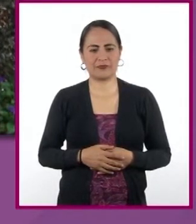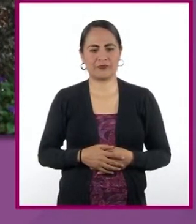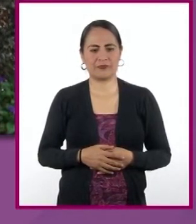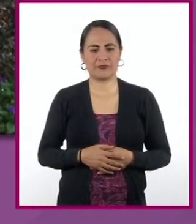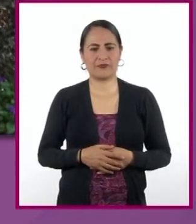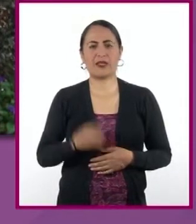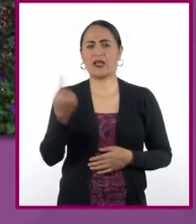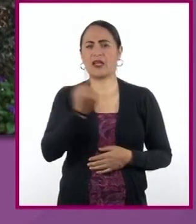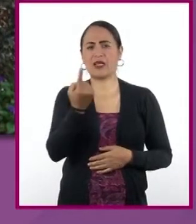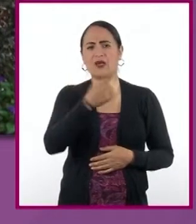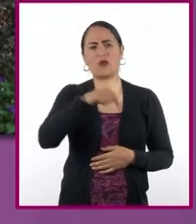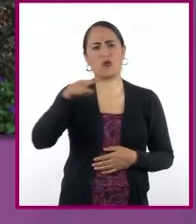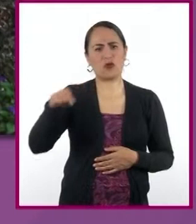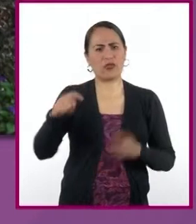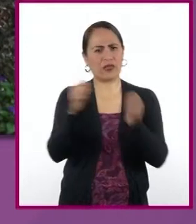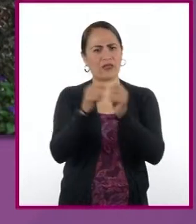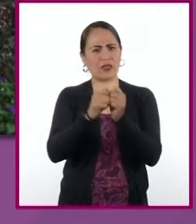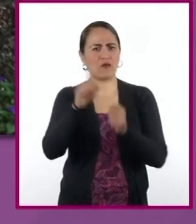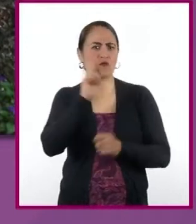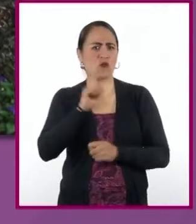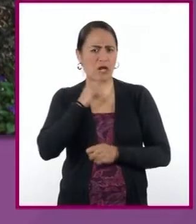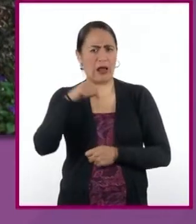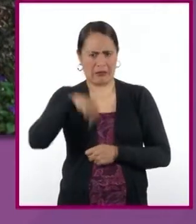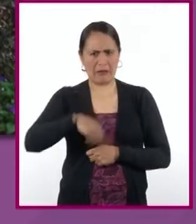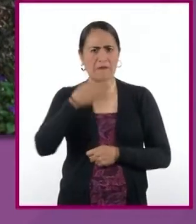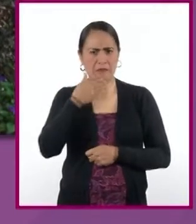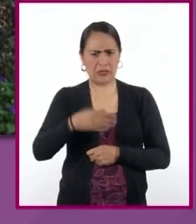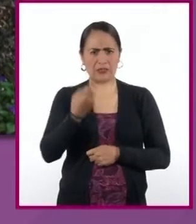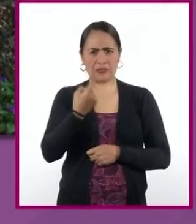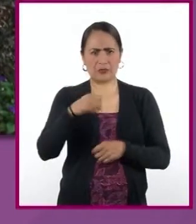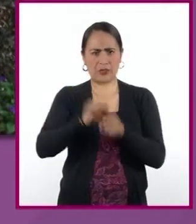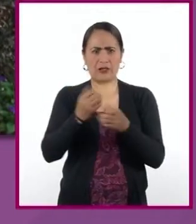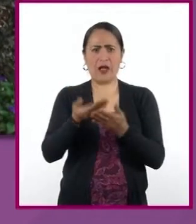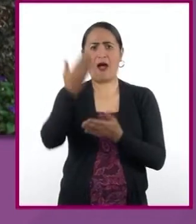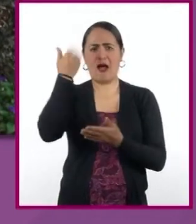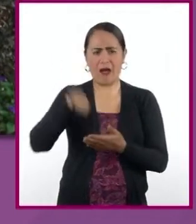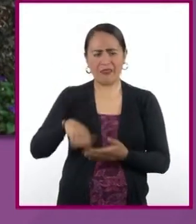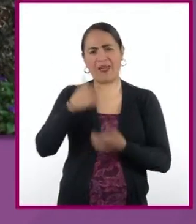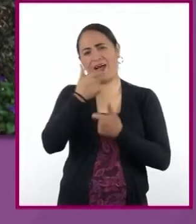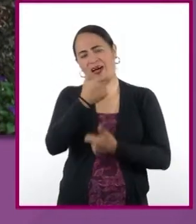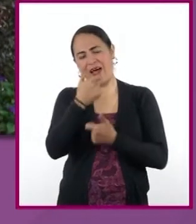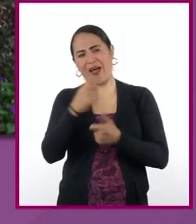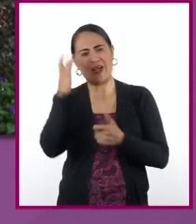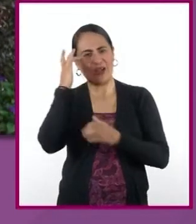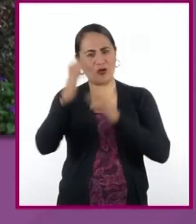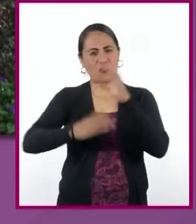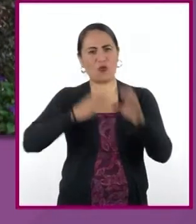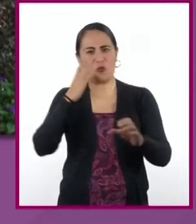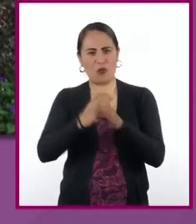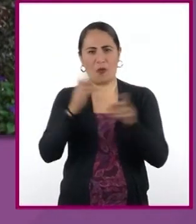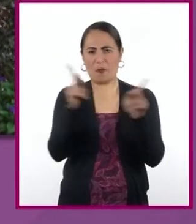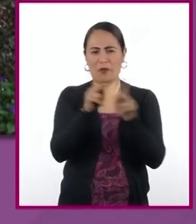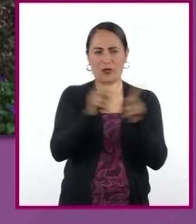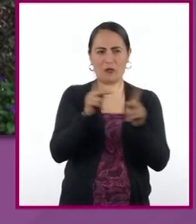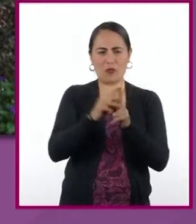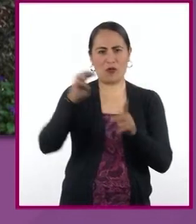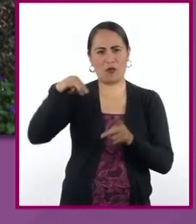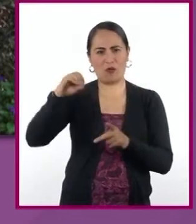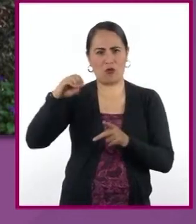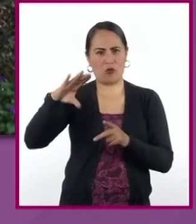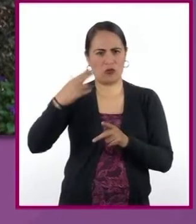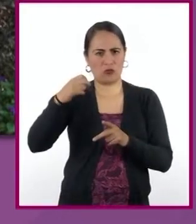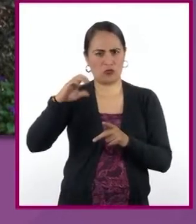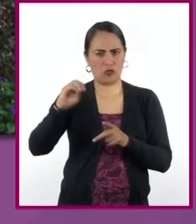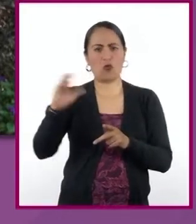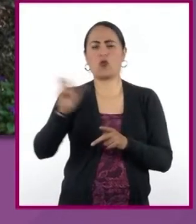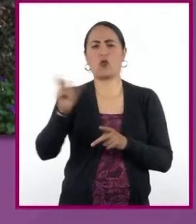¿Qué onda, tía? ¿Todo bien por acá? La semana pasada se puso bueno el cotorreo por el cumple del primate Moncho. ¿Cuándo te das un volteón por estos rumbos,